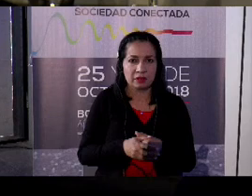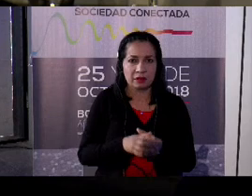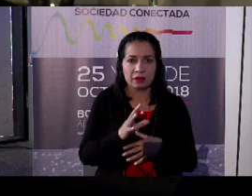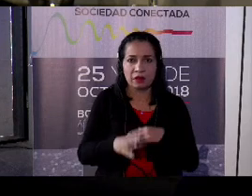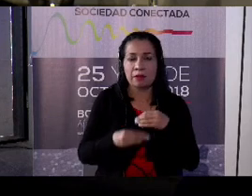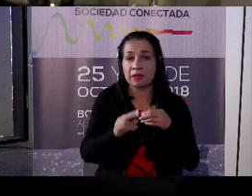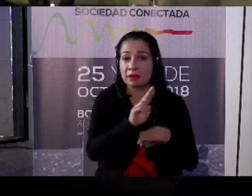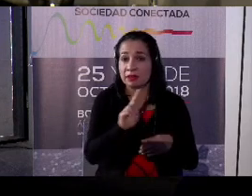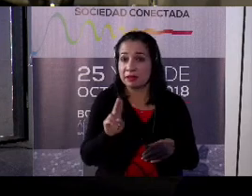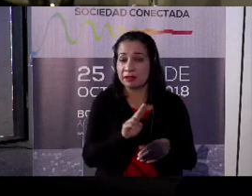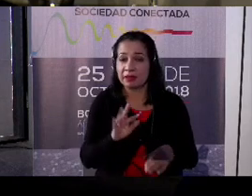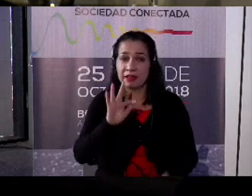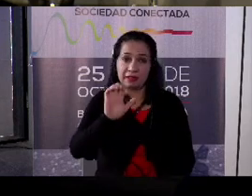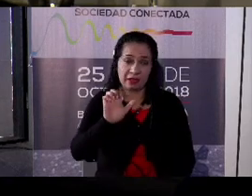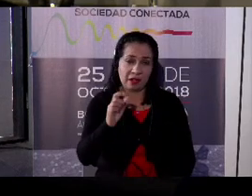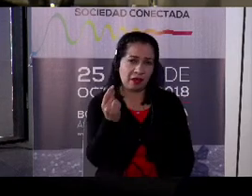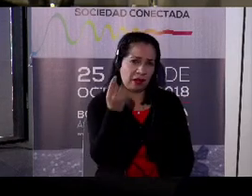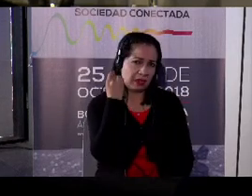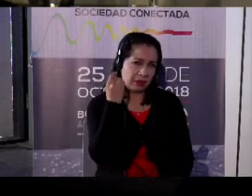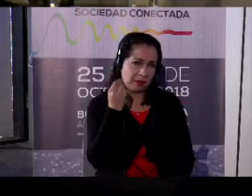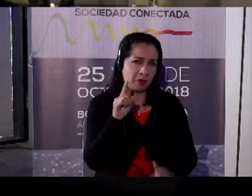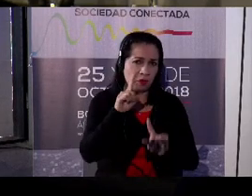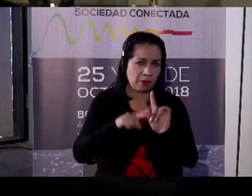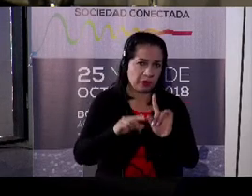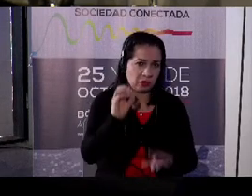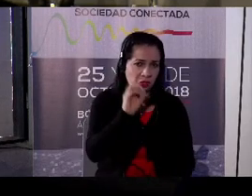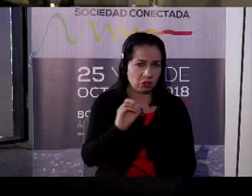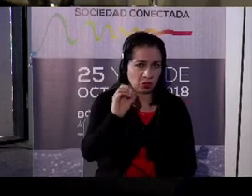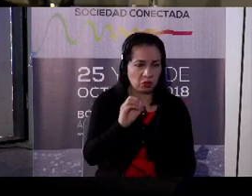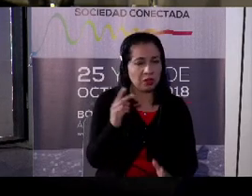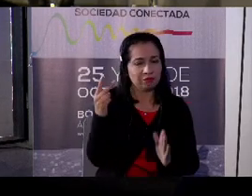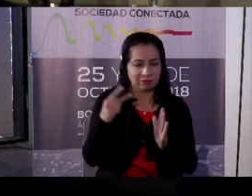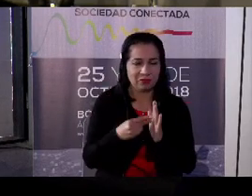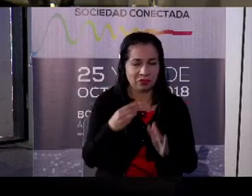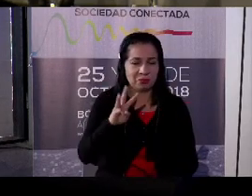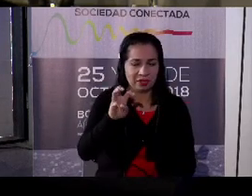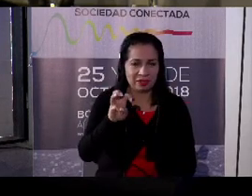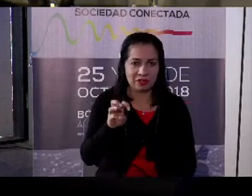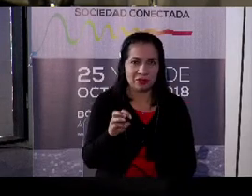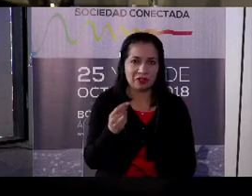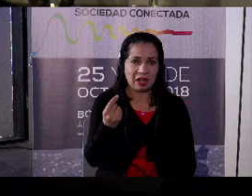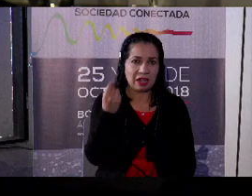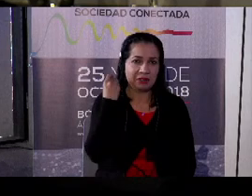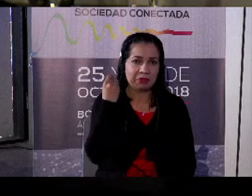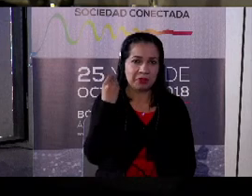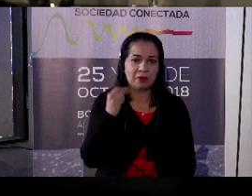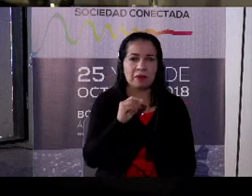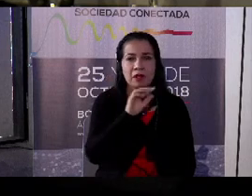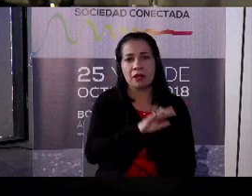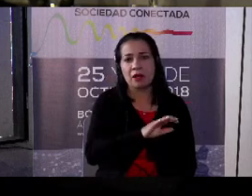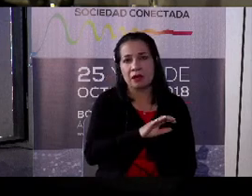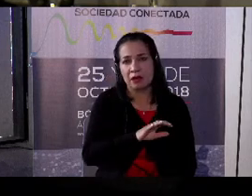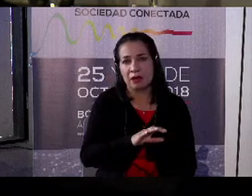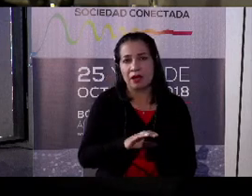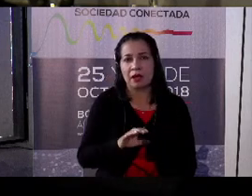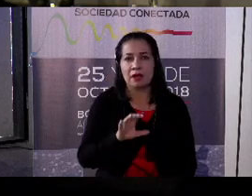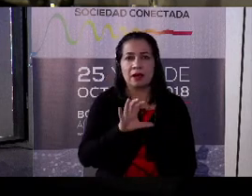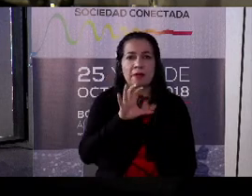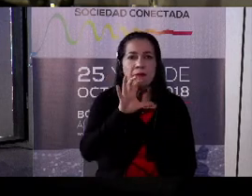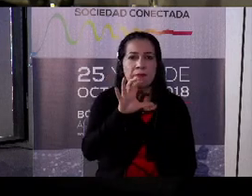vista de ZT hace poco en octubre 2018 en los Países